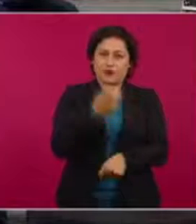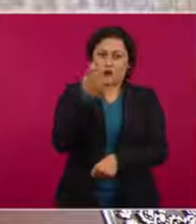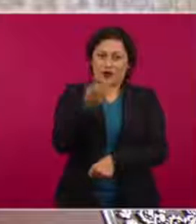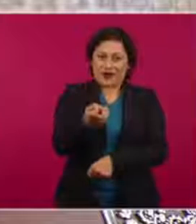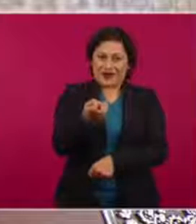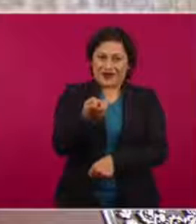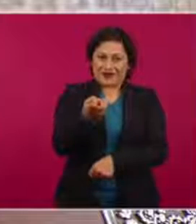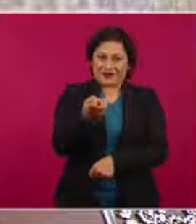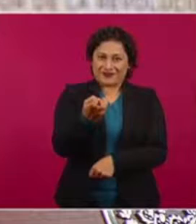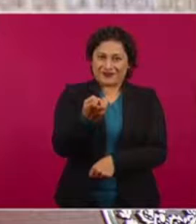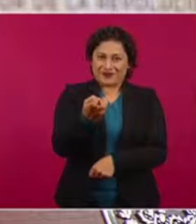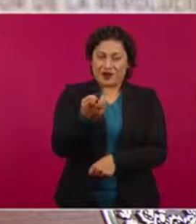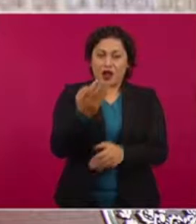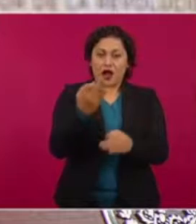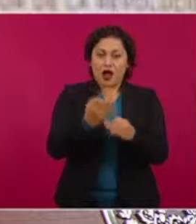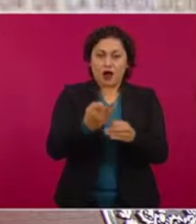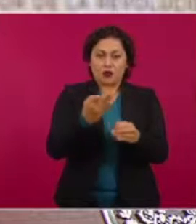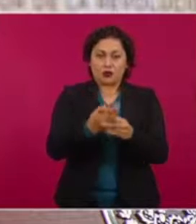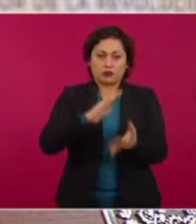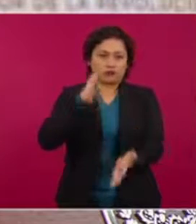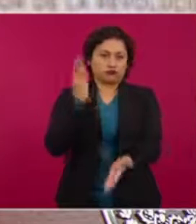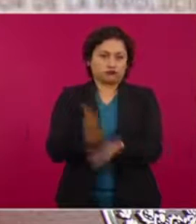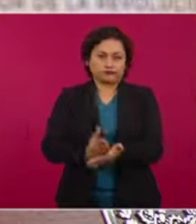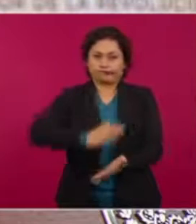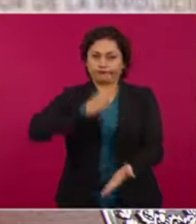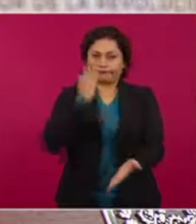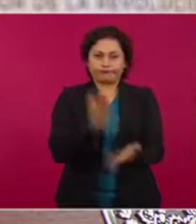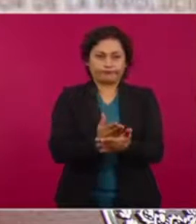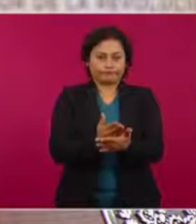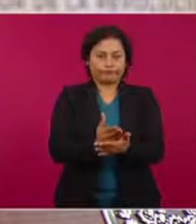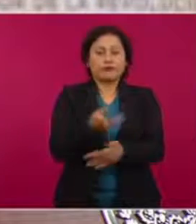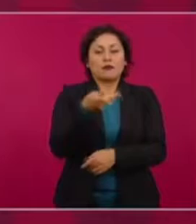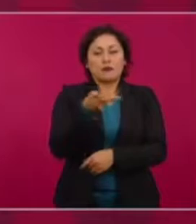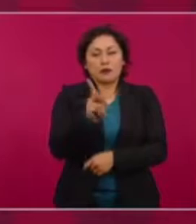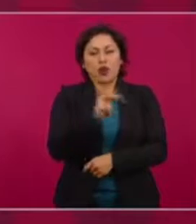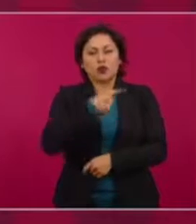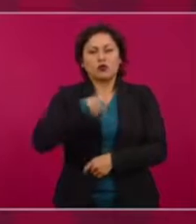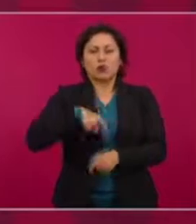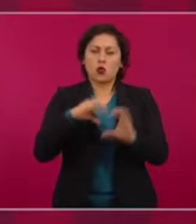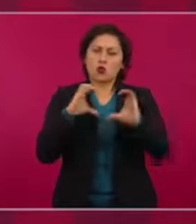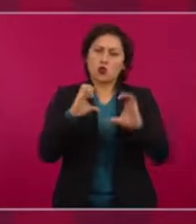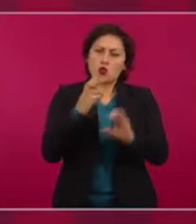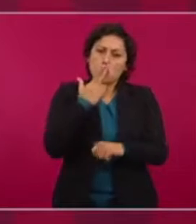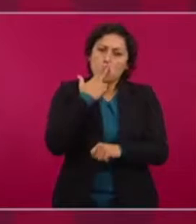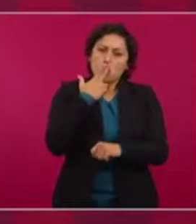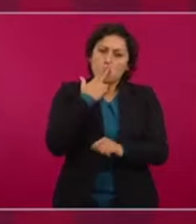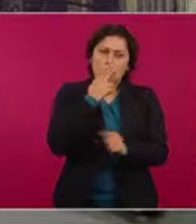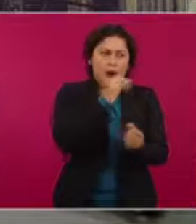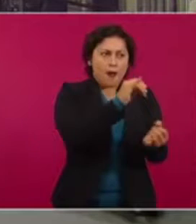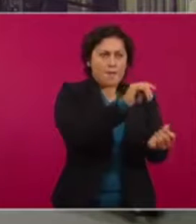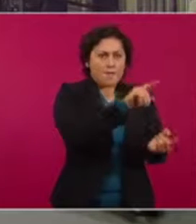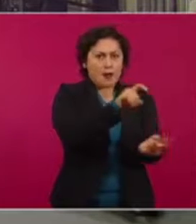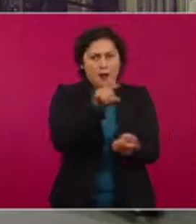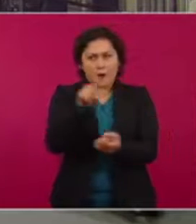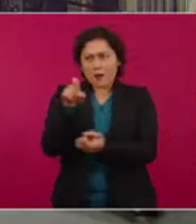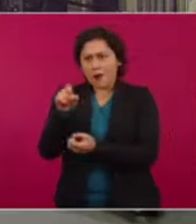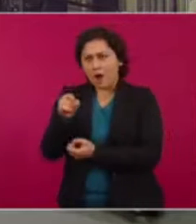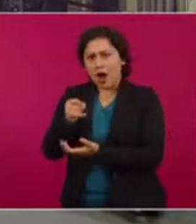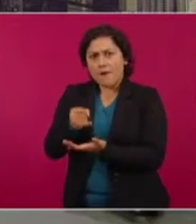sucede y vamos a seguir cuidando el presupuesto. Sí, pero